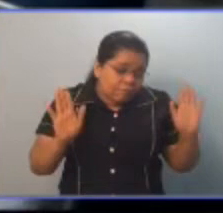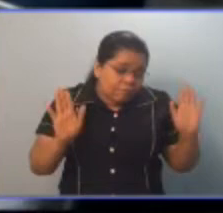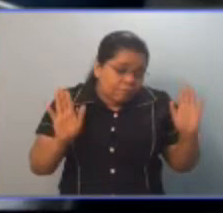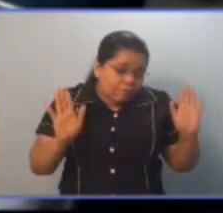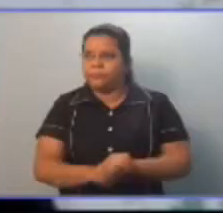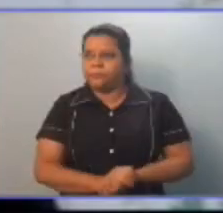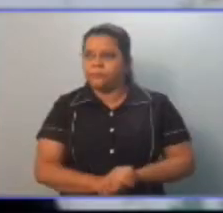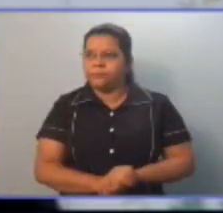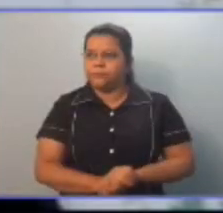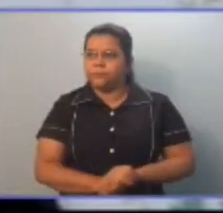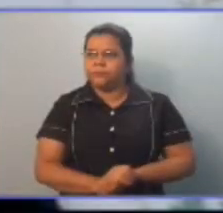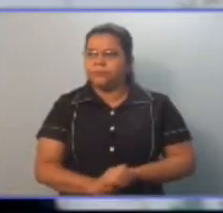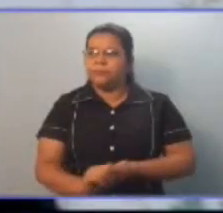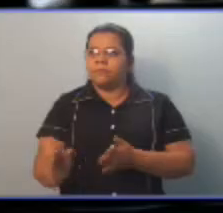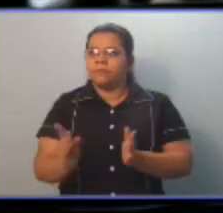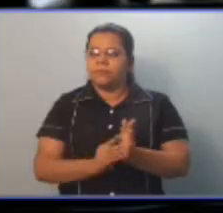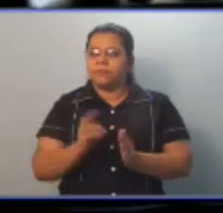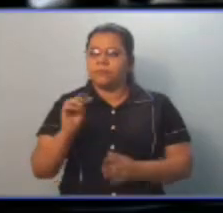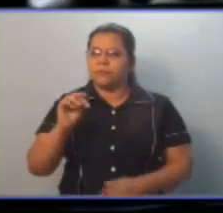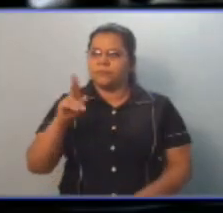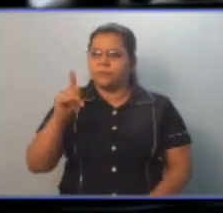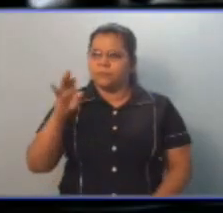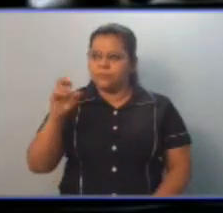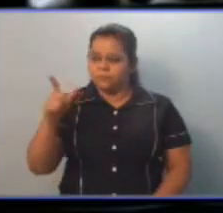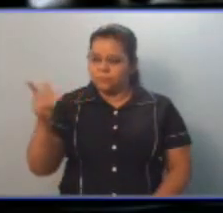diputado. Diputado Martel.